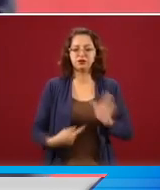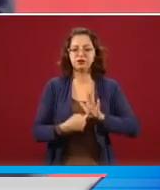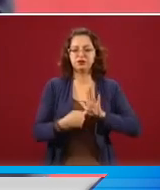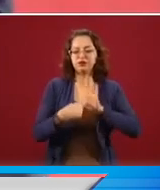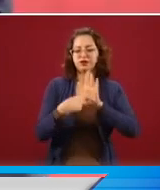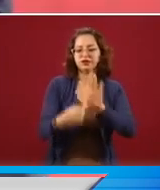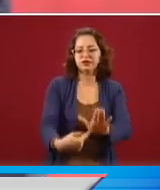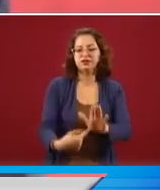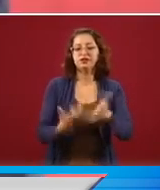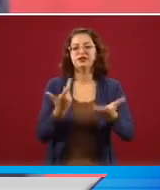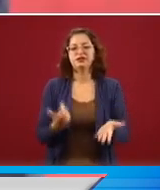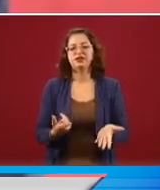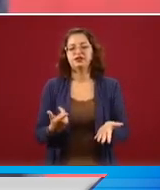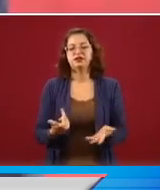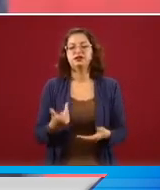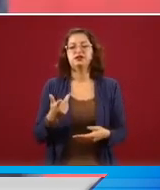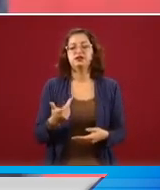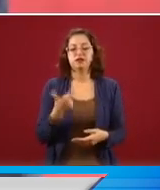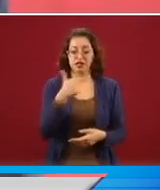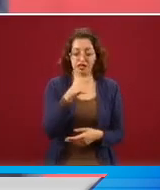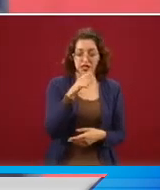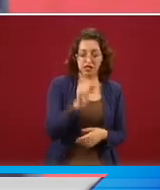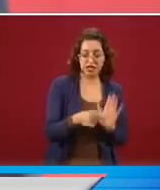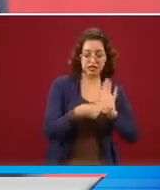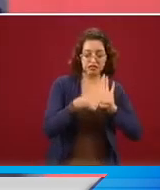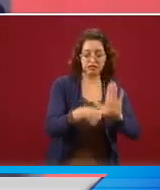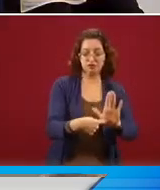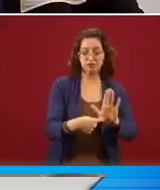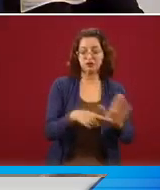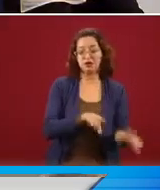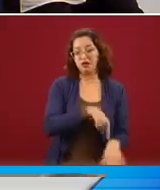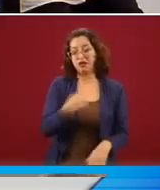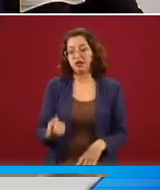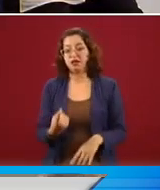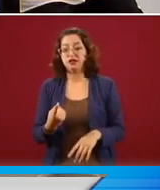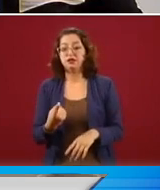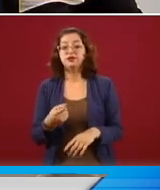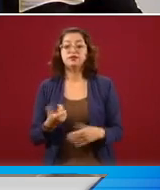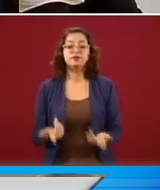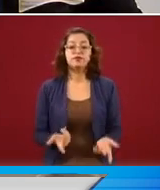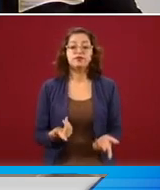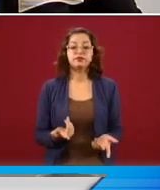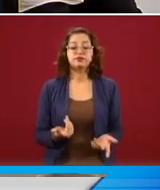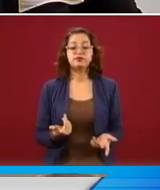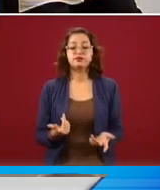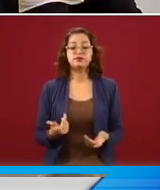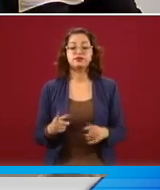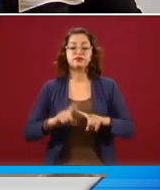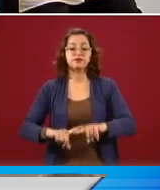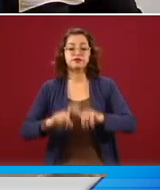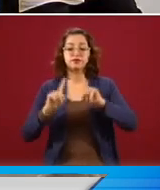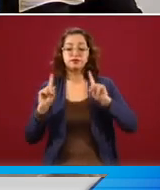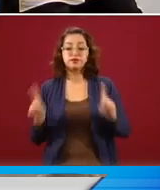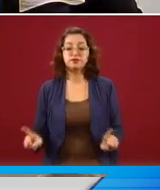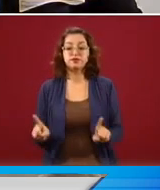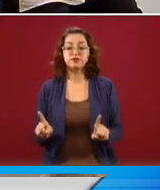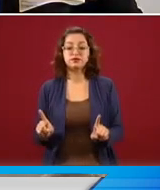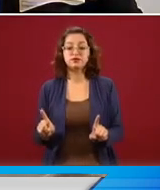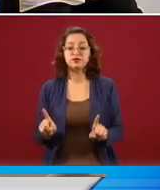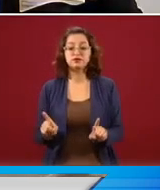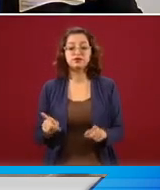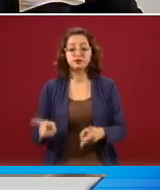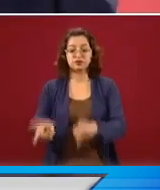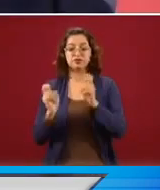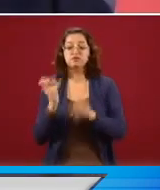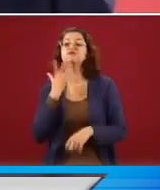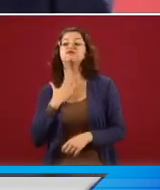asumida como principio en los partidos políticos. En general planteará que todo el gobierno en su conjunto deberá de actuar con austeridad republicana y